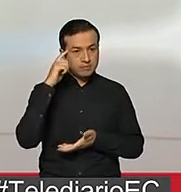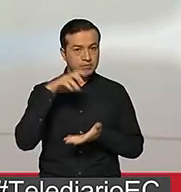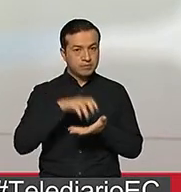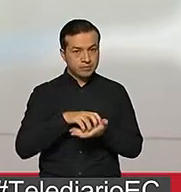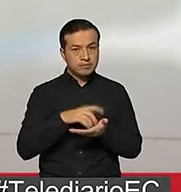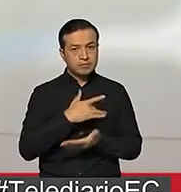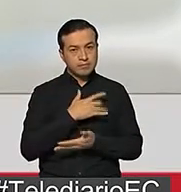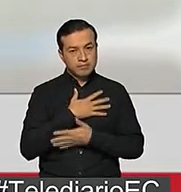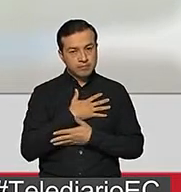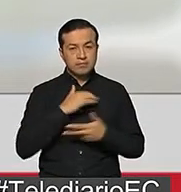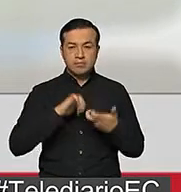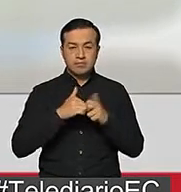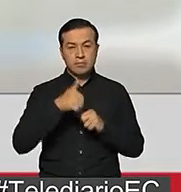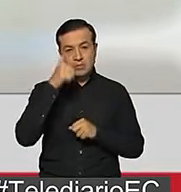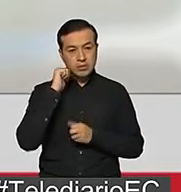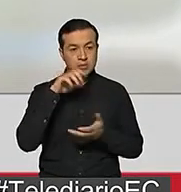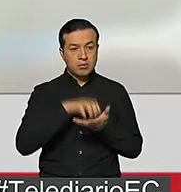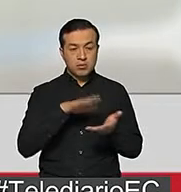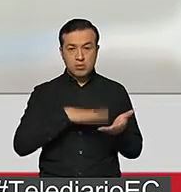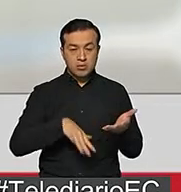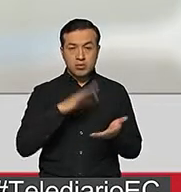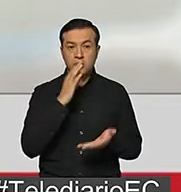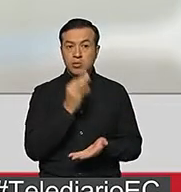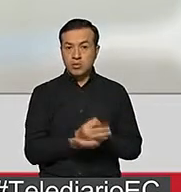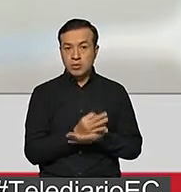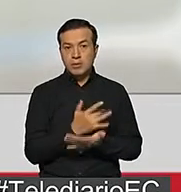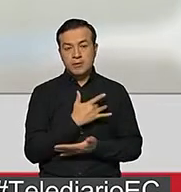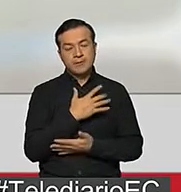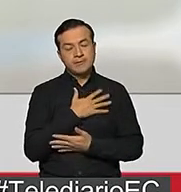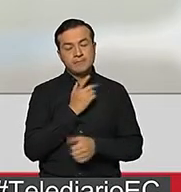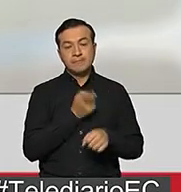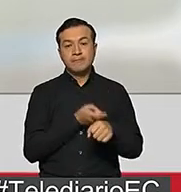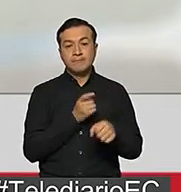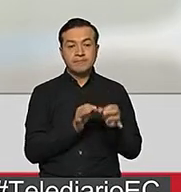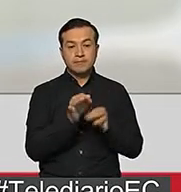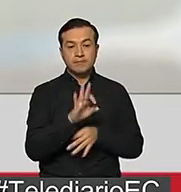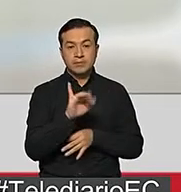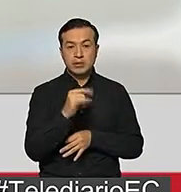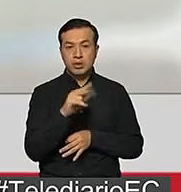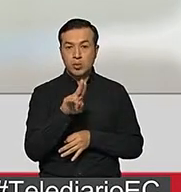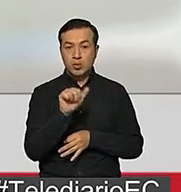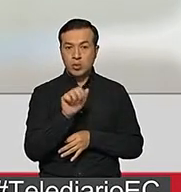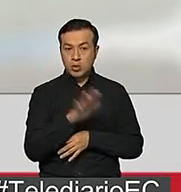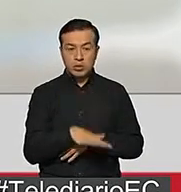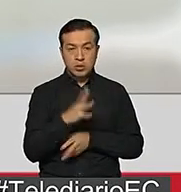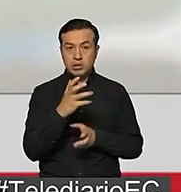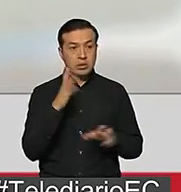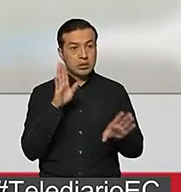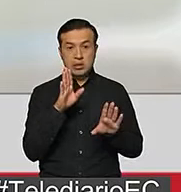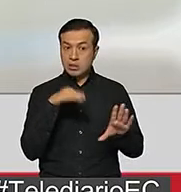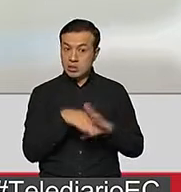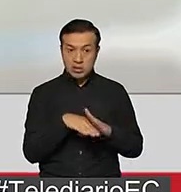tuvo algunos incidentes de ayer en la provincia de cotopaxi específicamente en la población de antigua donde no los dejaron